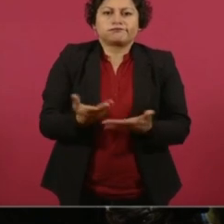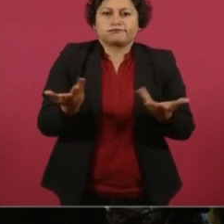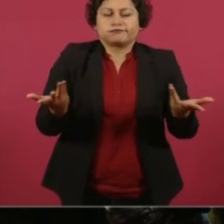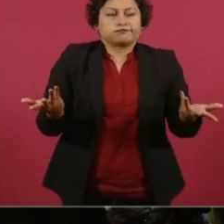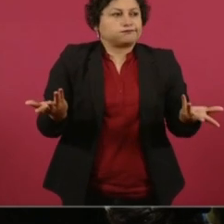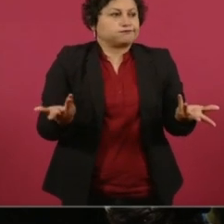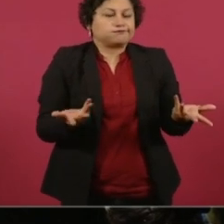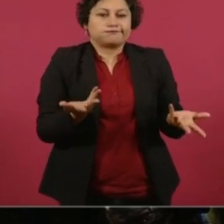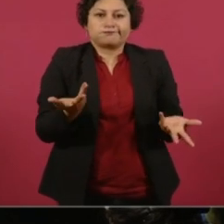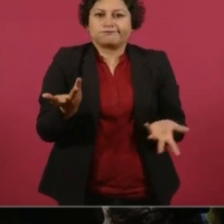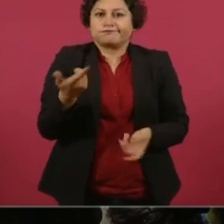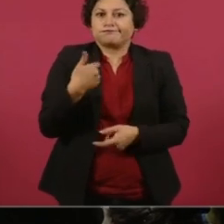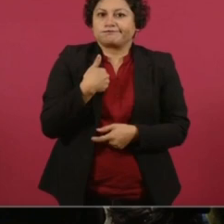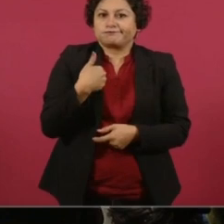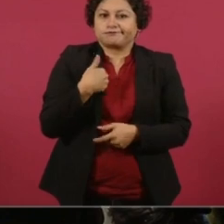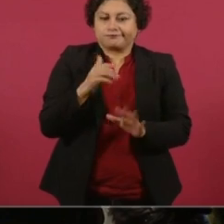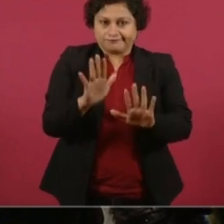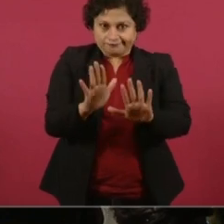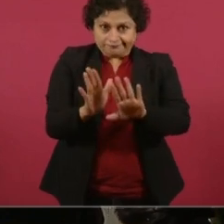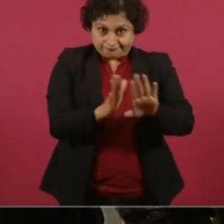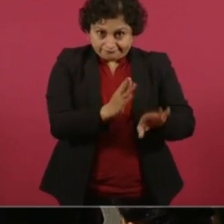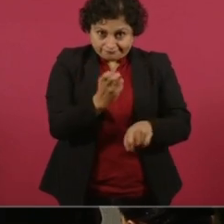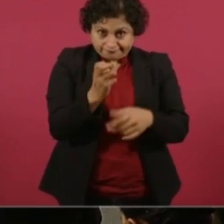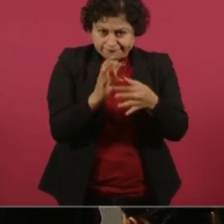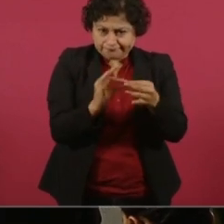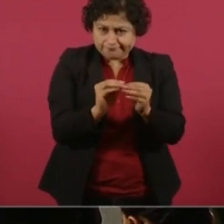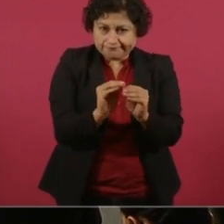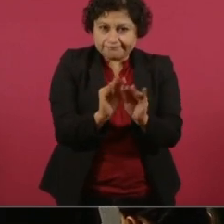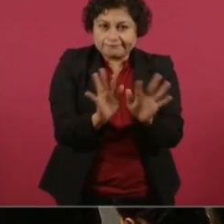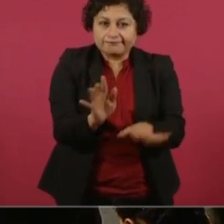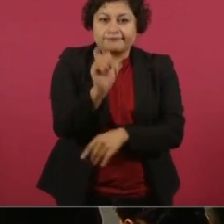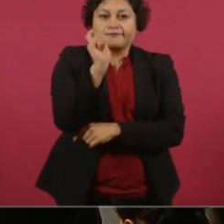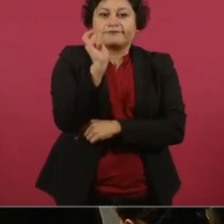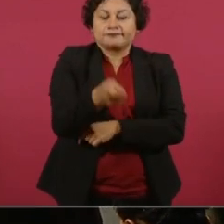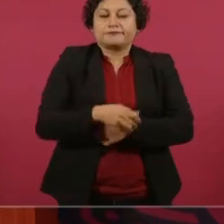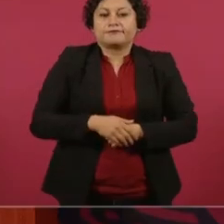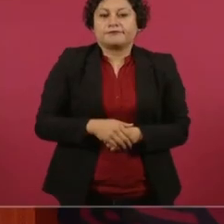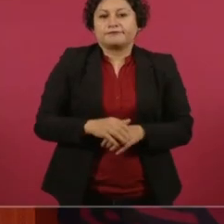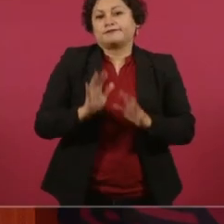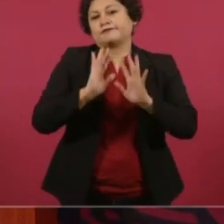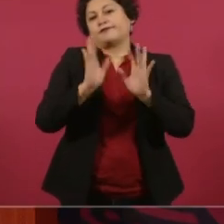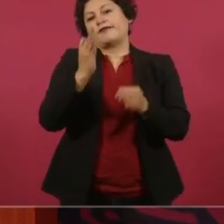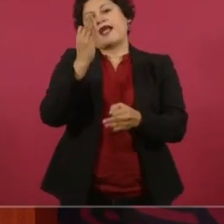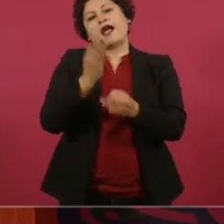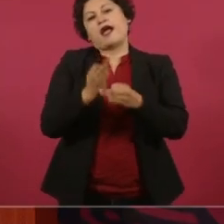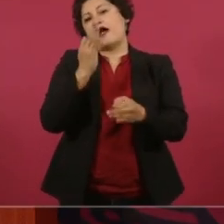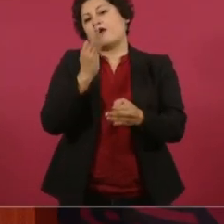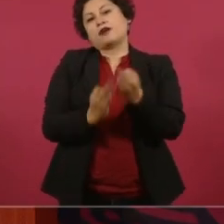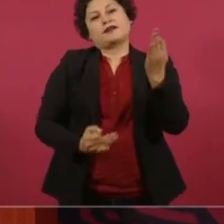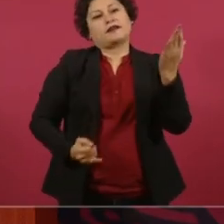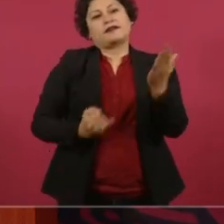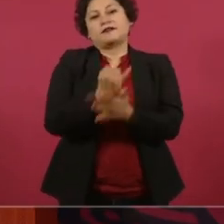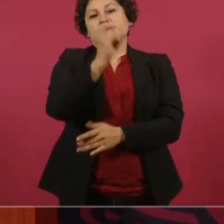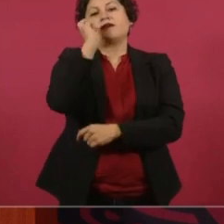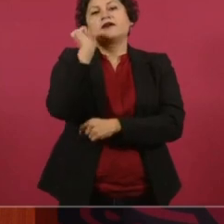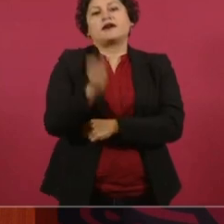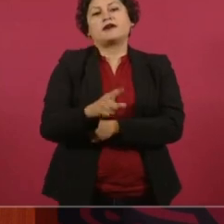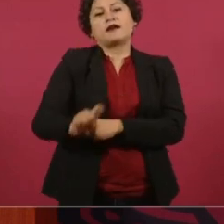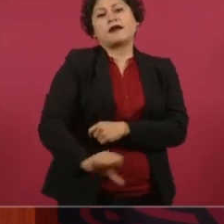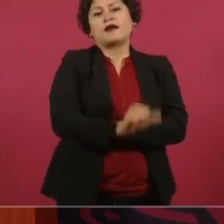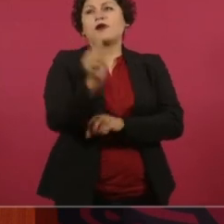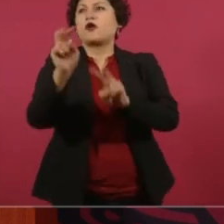les...? Para que me entiendan. Ya trepados en el guayabo, no me hables de jícamas,